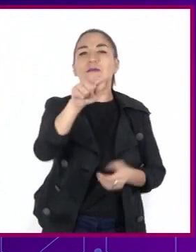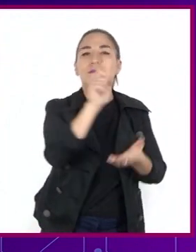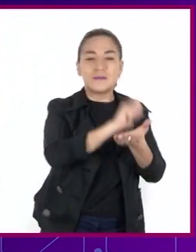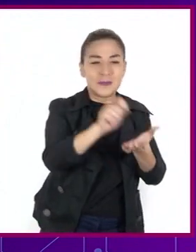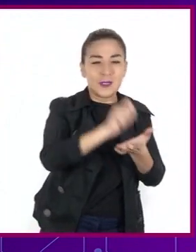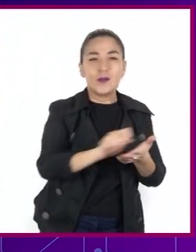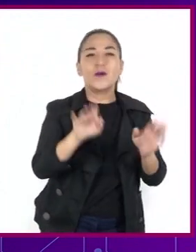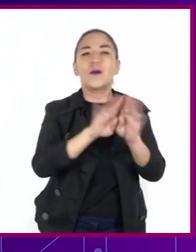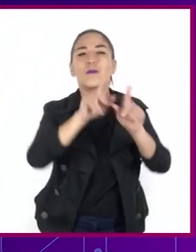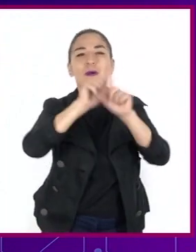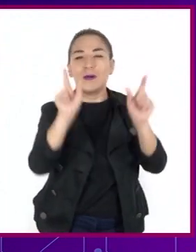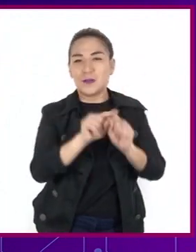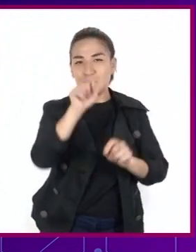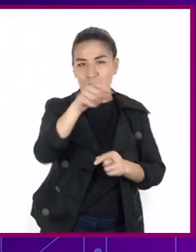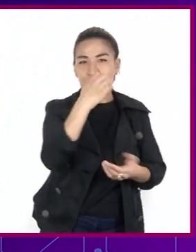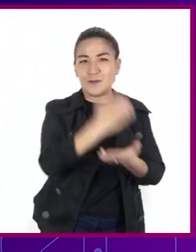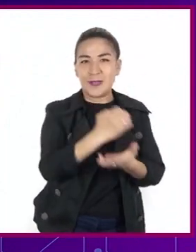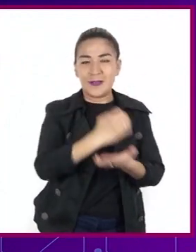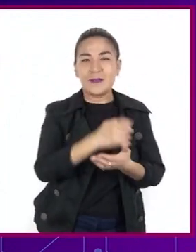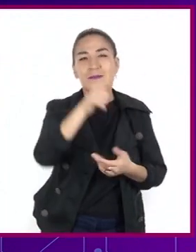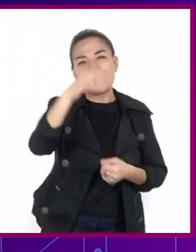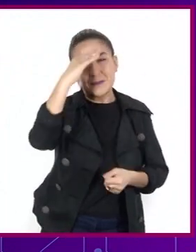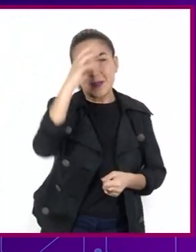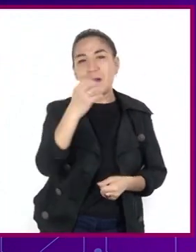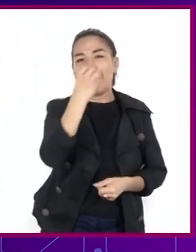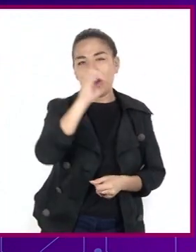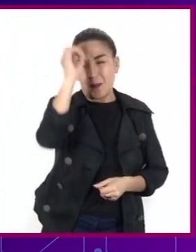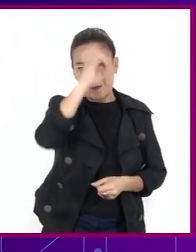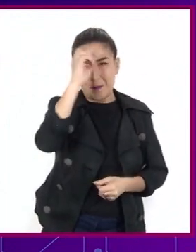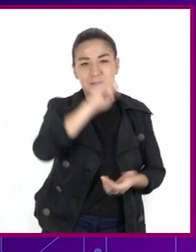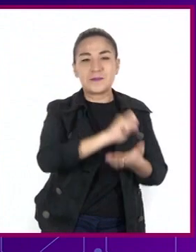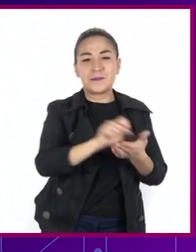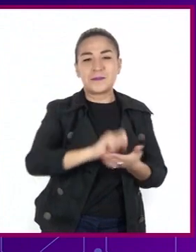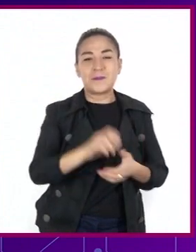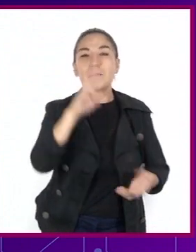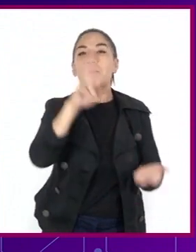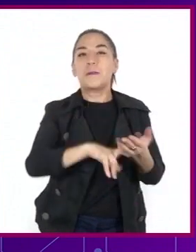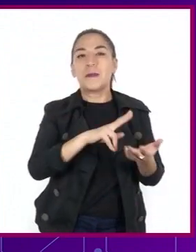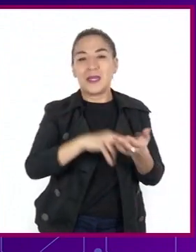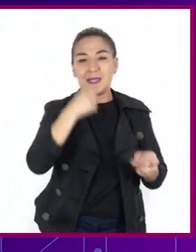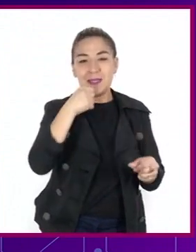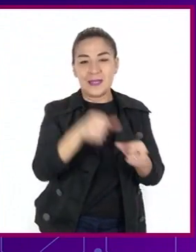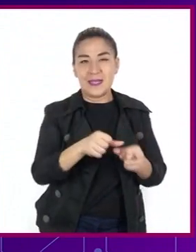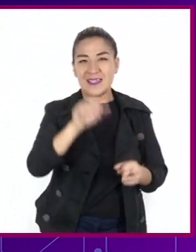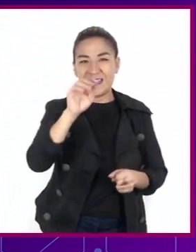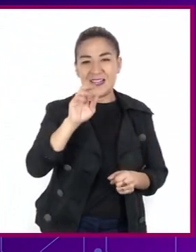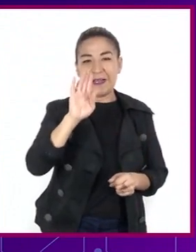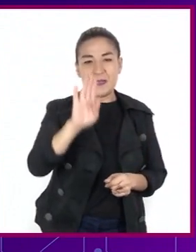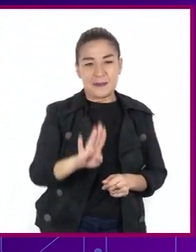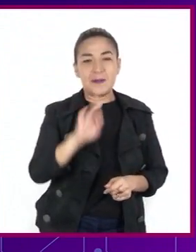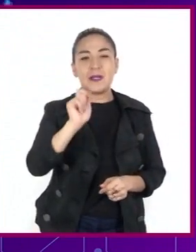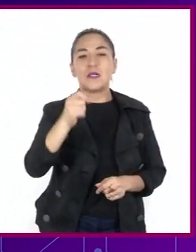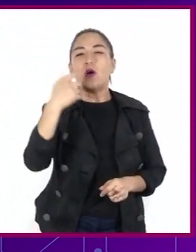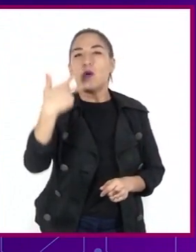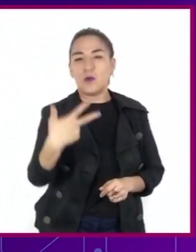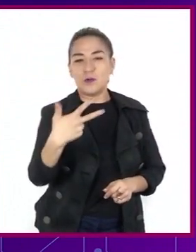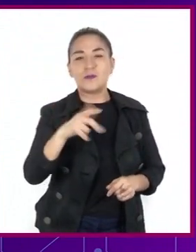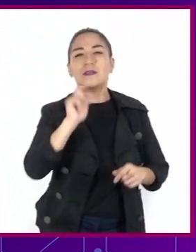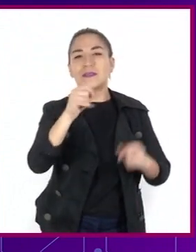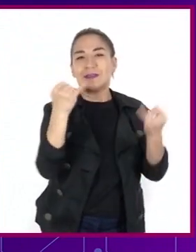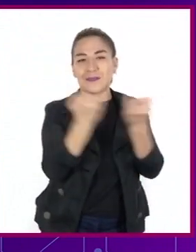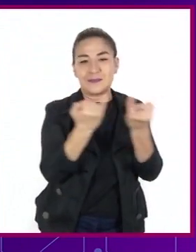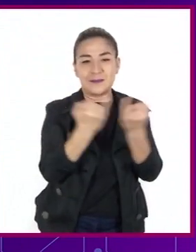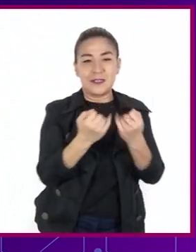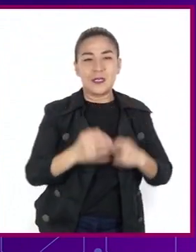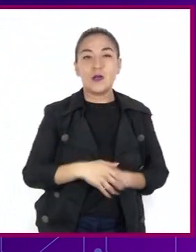una breve conclusión en su cuaderno. Supongamos que el valor de la letra b es 8 y sustituyamos los valores en la igualdad.